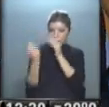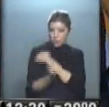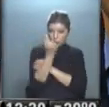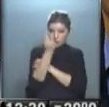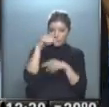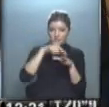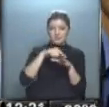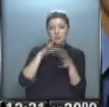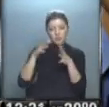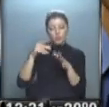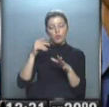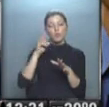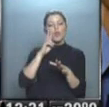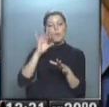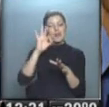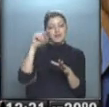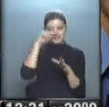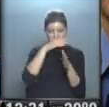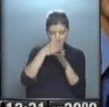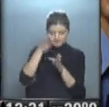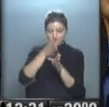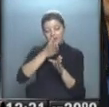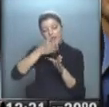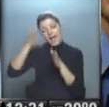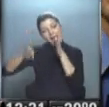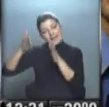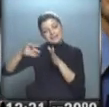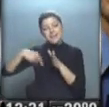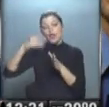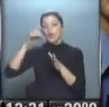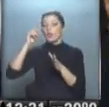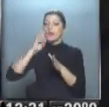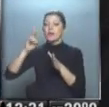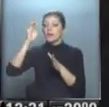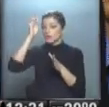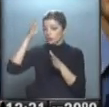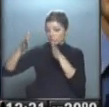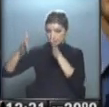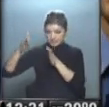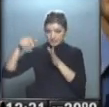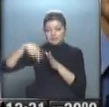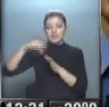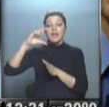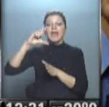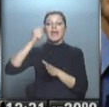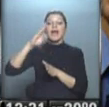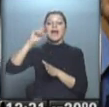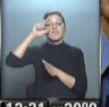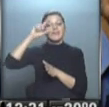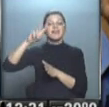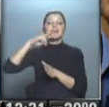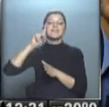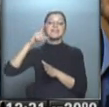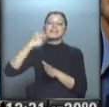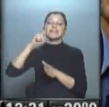los datos consolidados. Del 2007 al 2012, Cablevisión informa que por